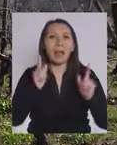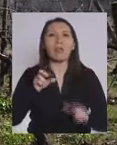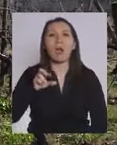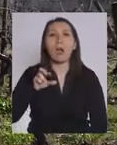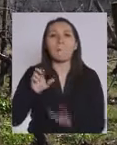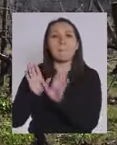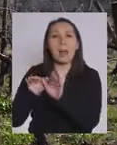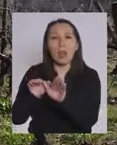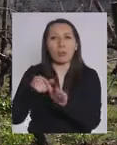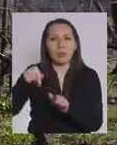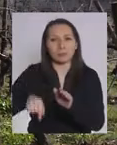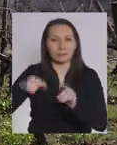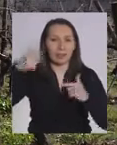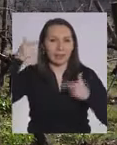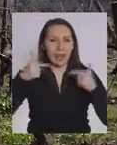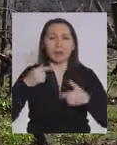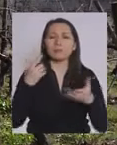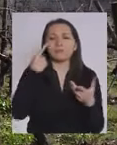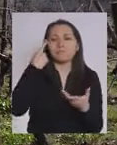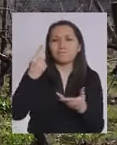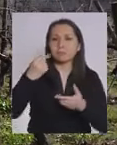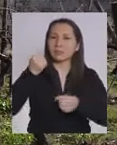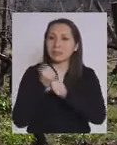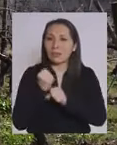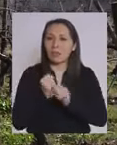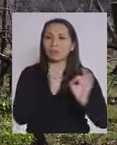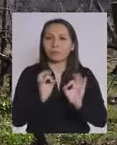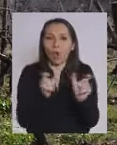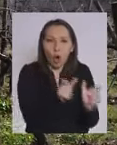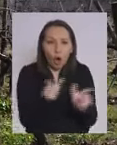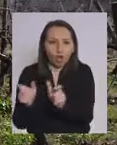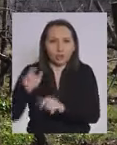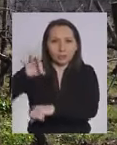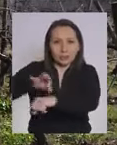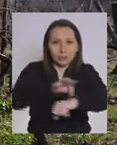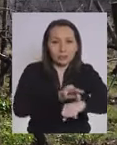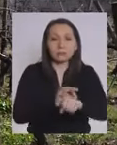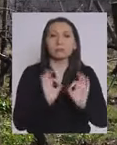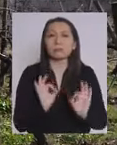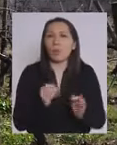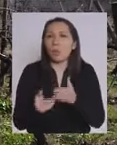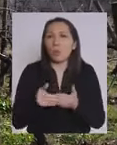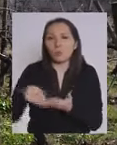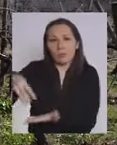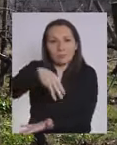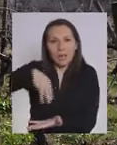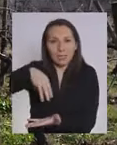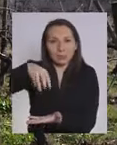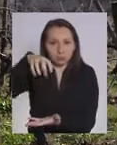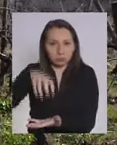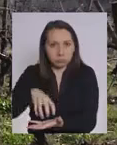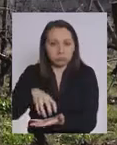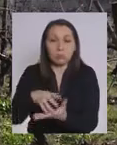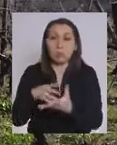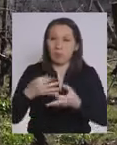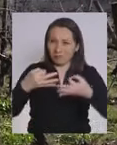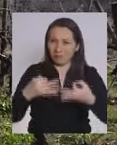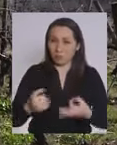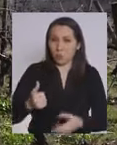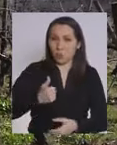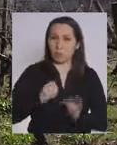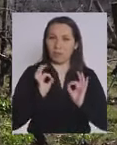considerando el trabajo efectivo que se ha realizado de los controles sanitarios específicamente en la región del maule han sido muy efectivos